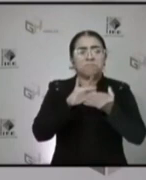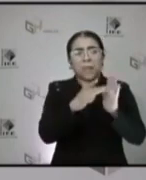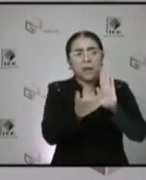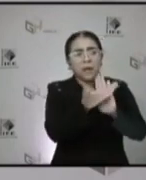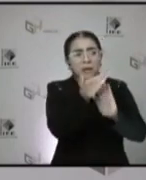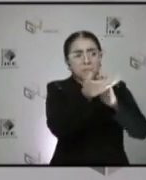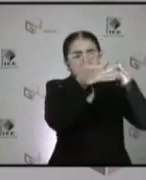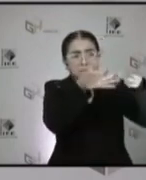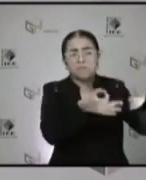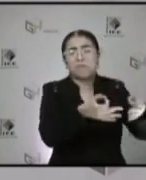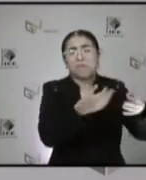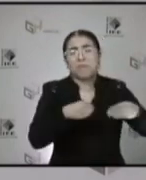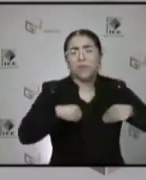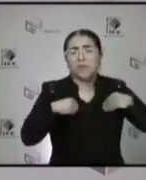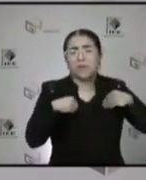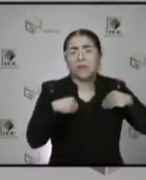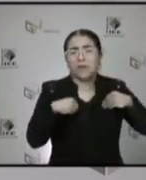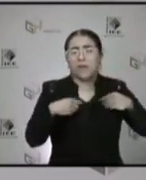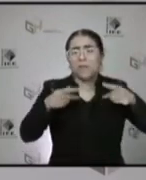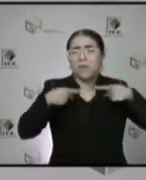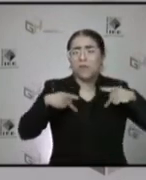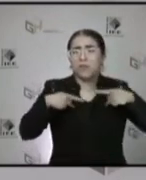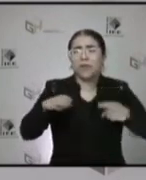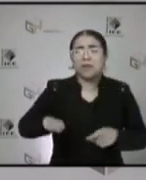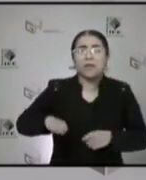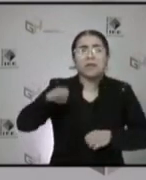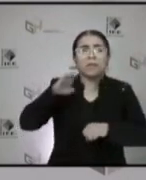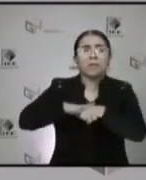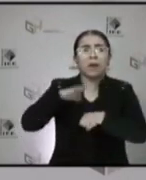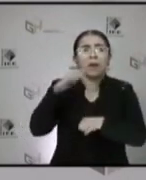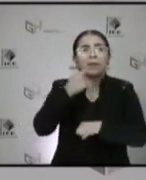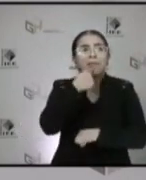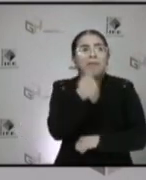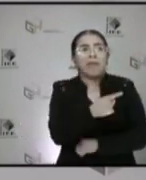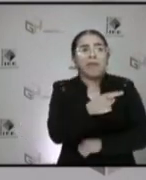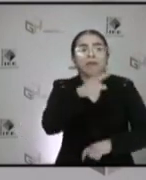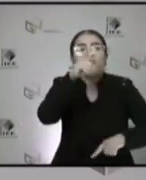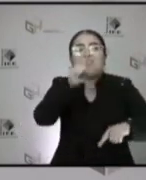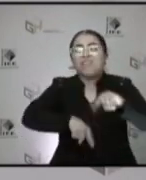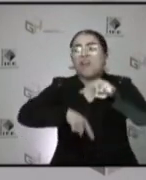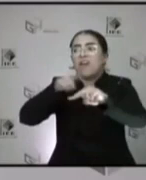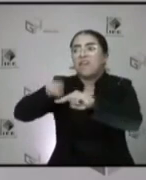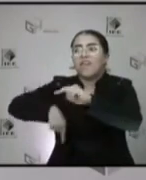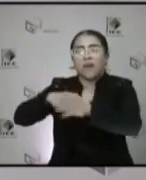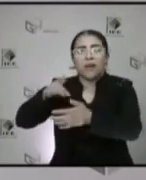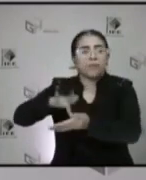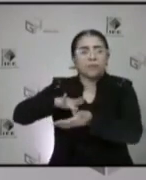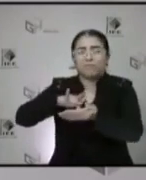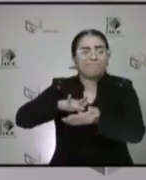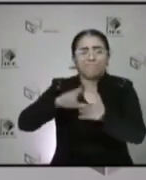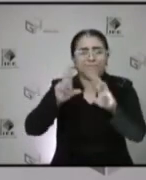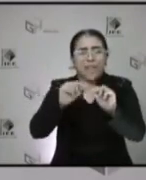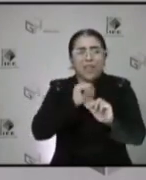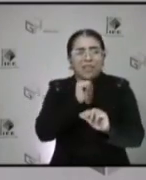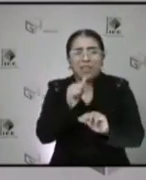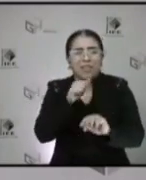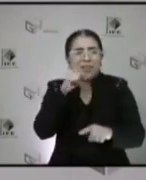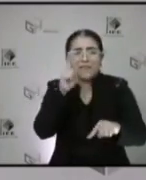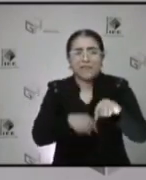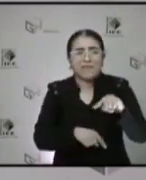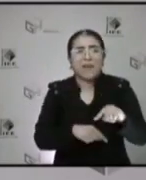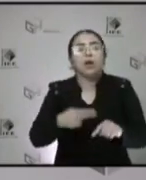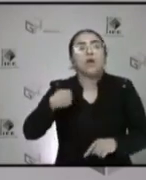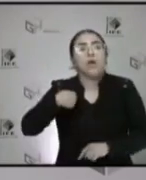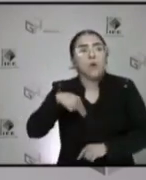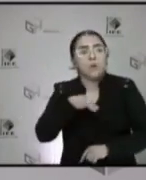una vida digna, a los adultos mayores que los amenazan con quitarles sus apoyos, les digo, nadie se los va a quitar, les vamos a